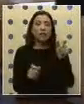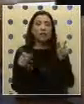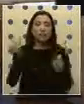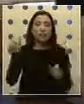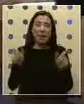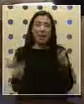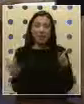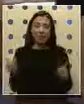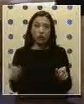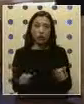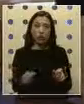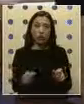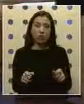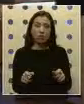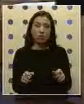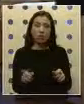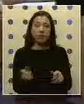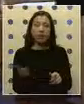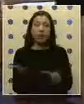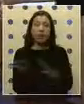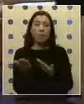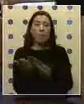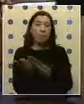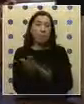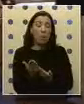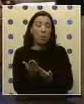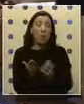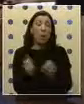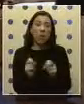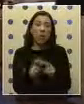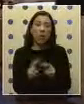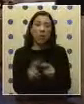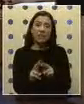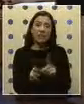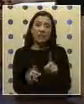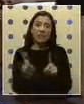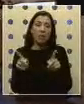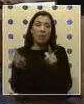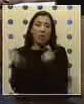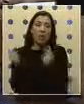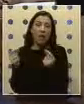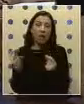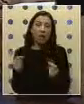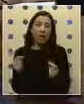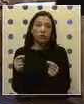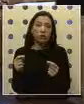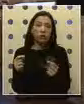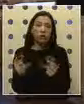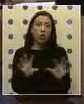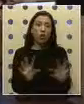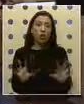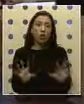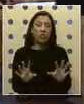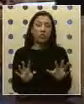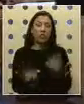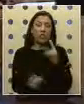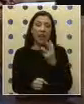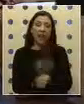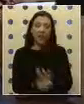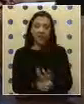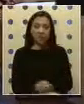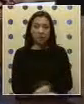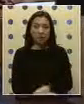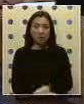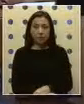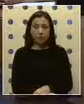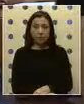personas se proponen cada vez lo que pueden realizar según su evaluación de las condiciones existentes.